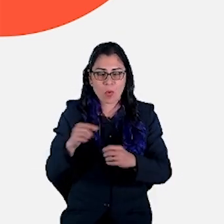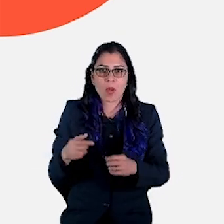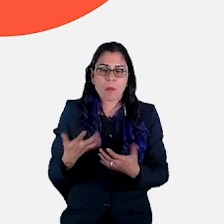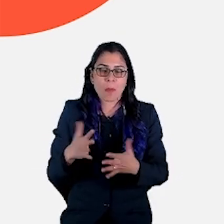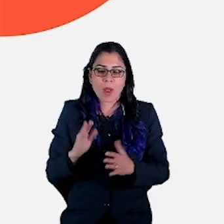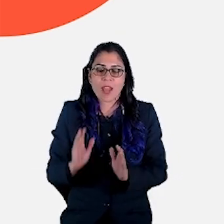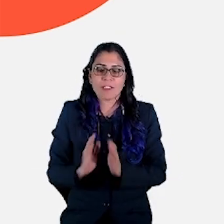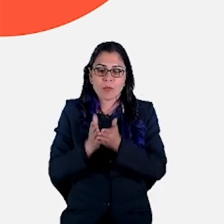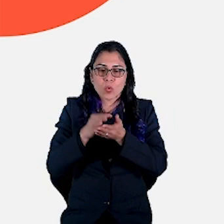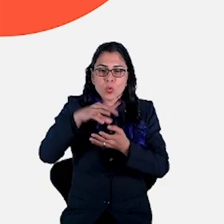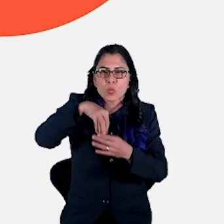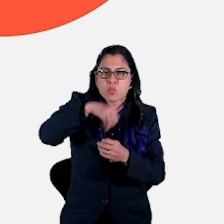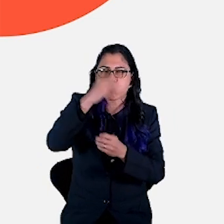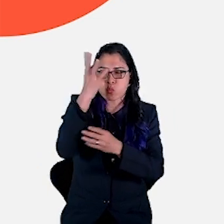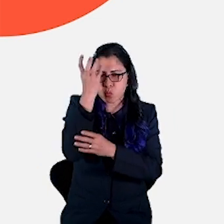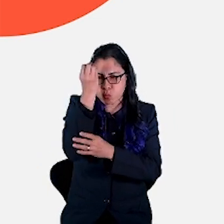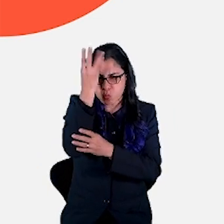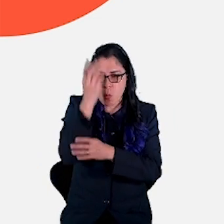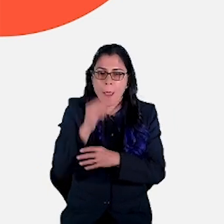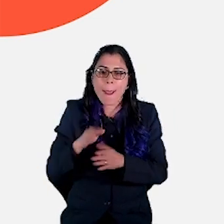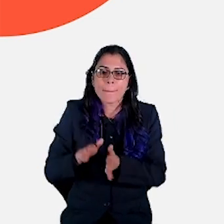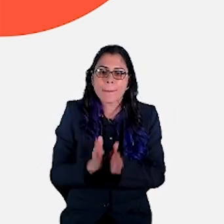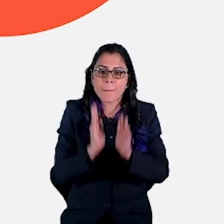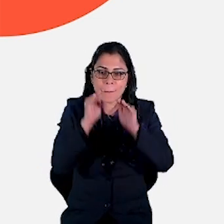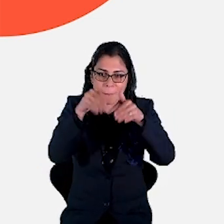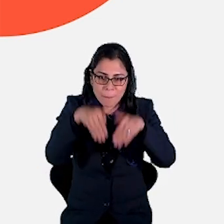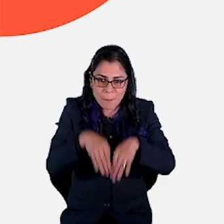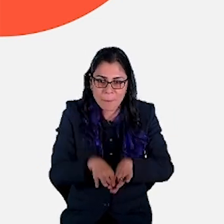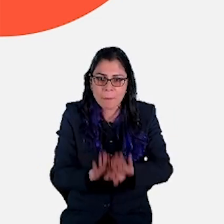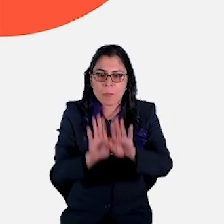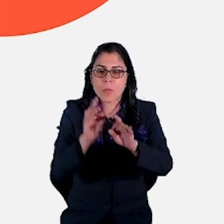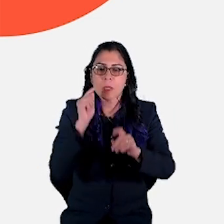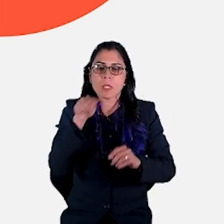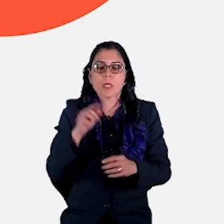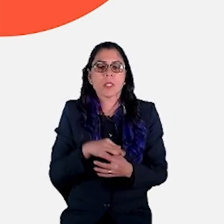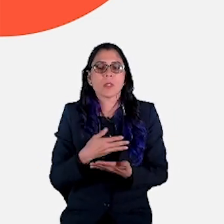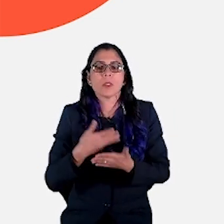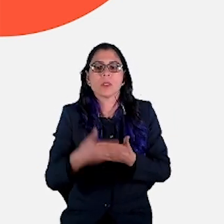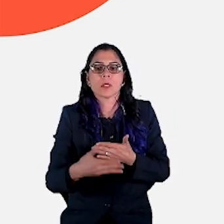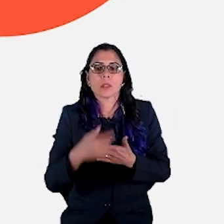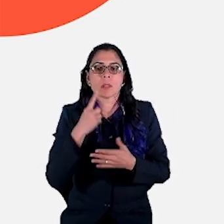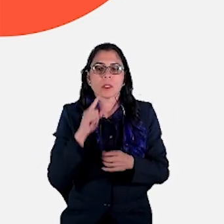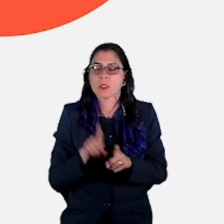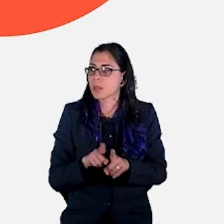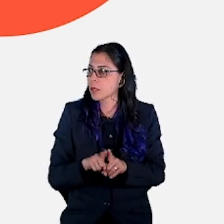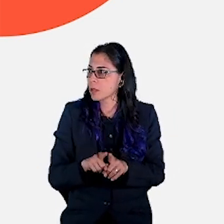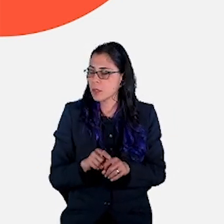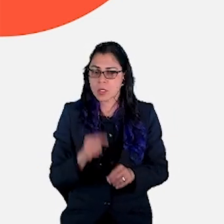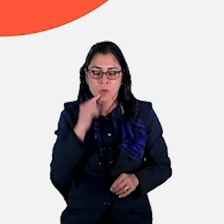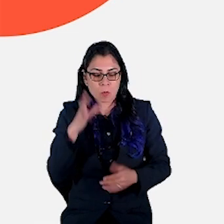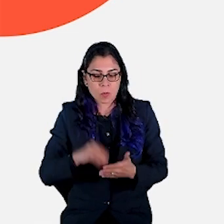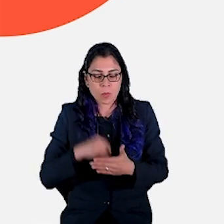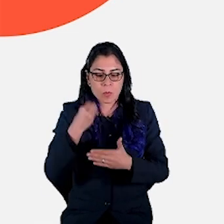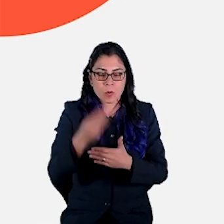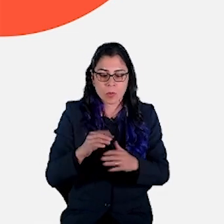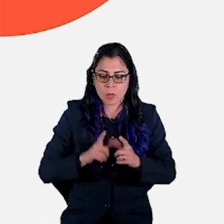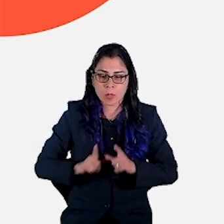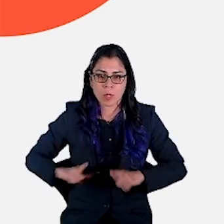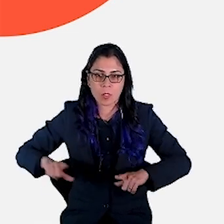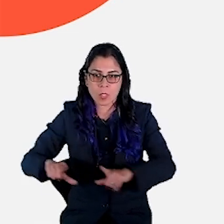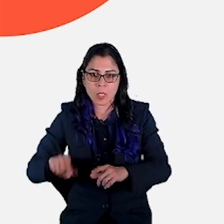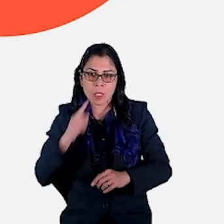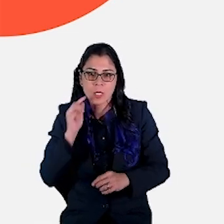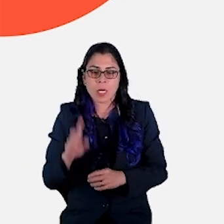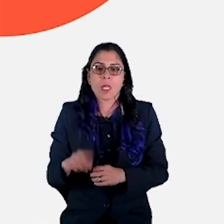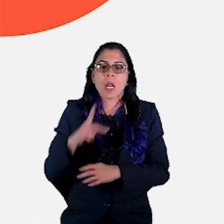observación de ballenas en el Pacífico y también la el periodo de desob de tortugas tanto en el área del Pacífico